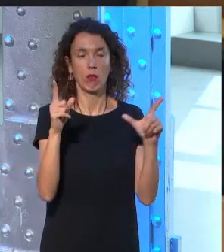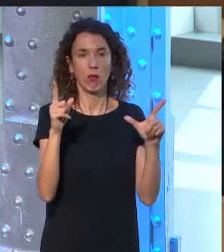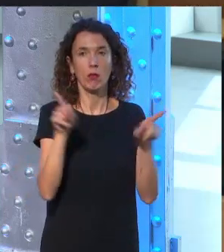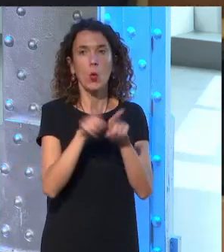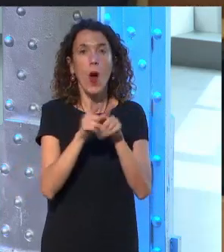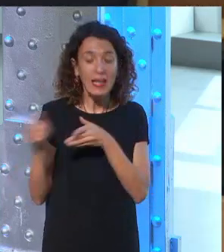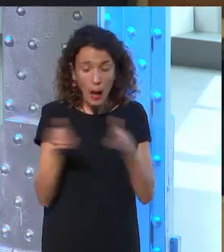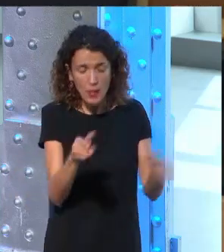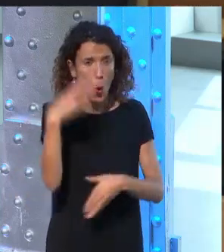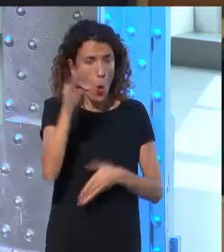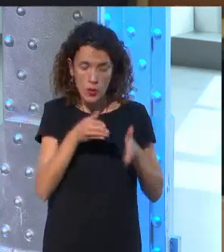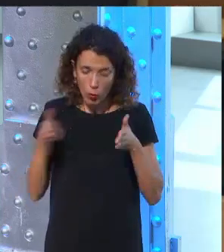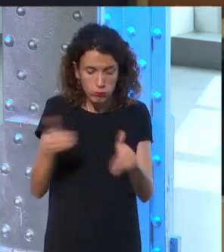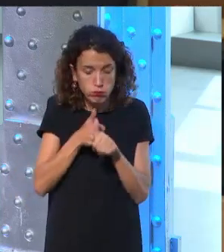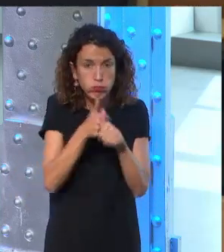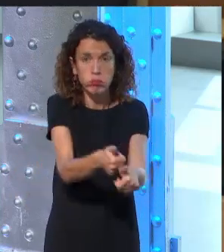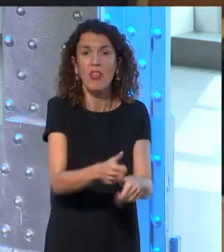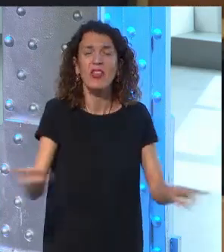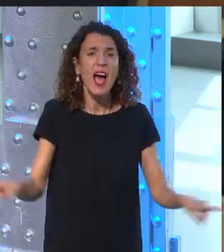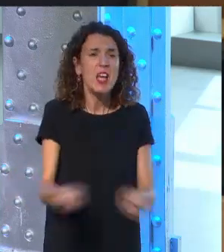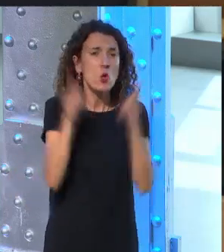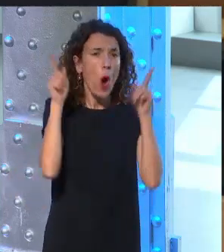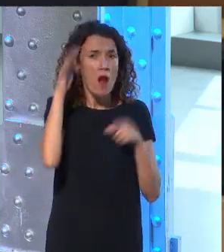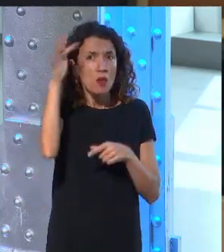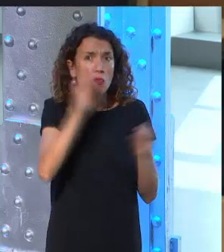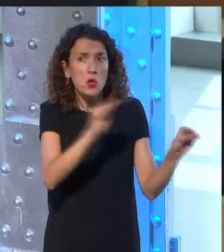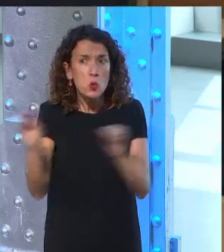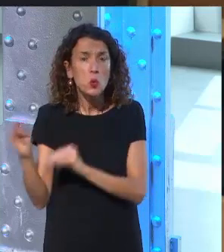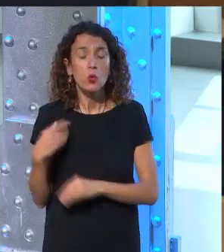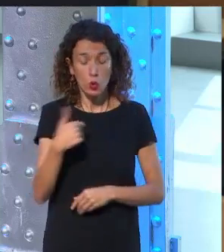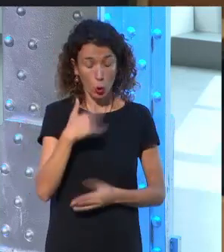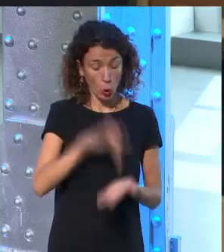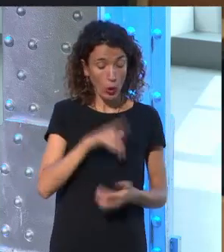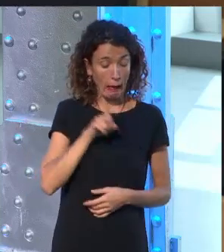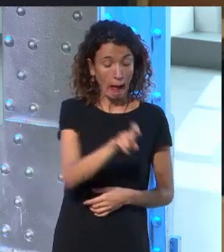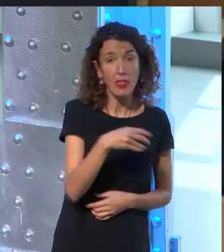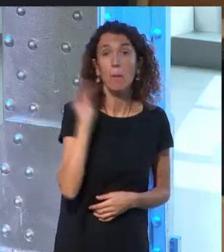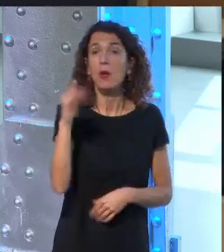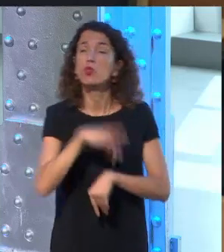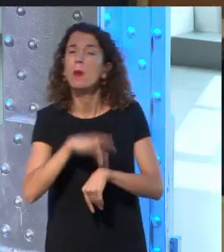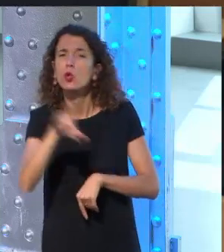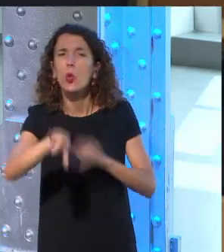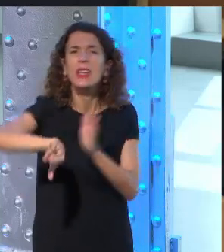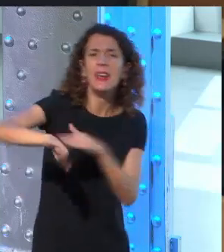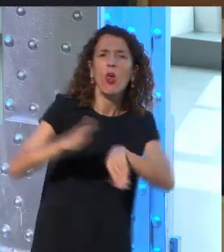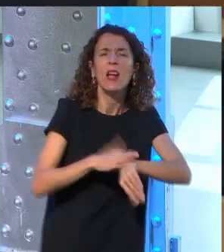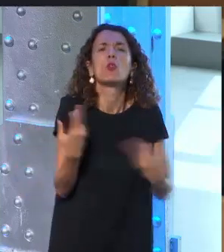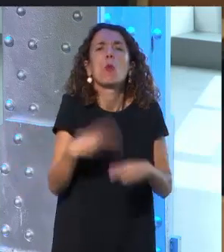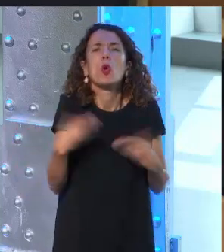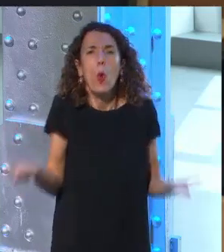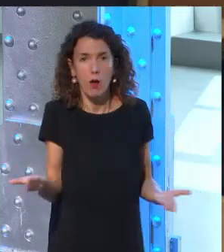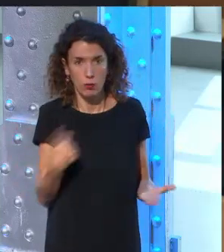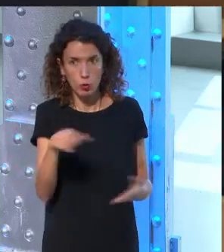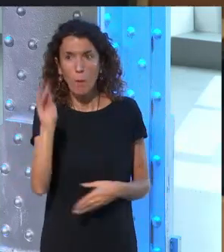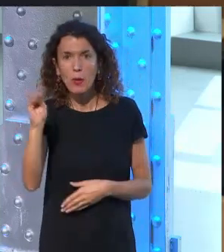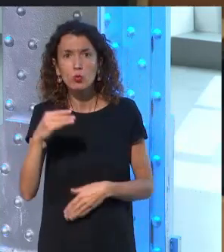un camino a seguir, no importa la ideología. Cuando yo tengo cáncer, no le pregunto al médico si es de derechas o de izquierdas, le pregunto